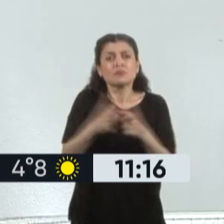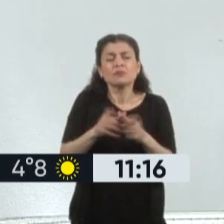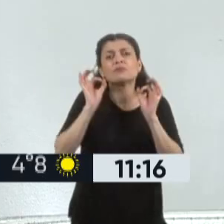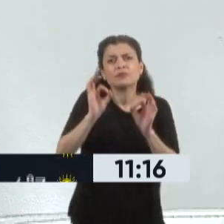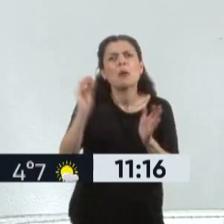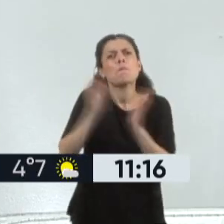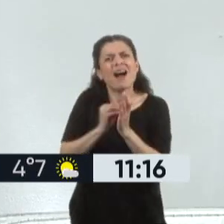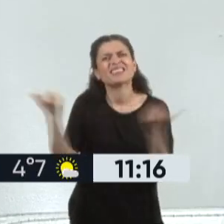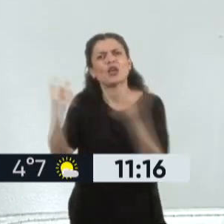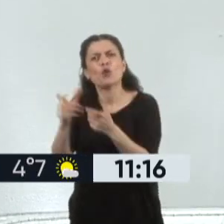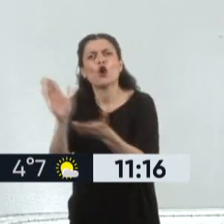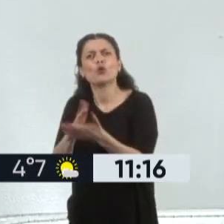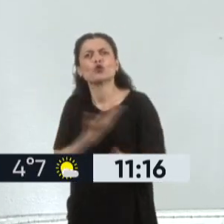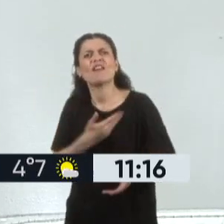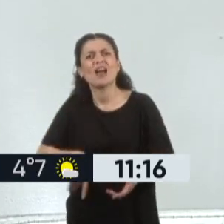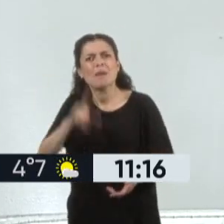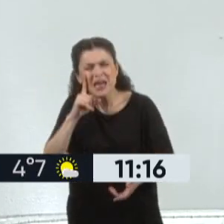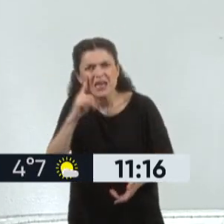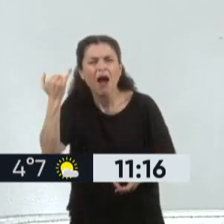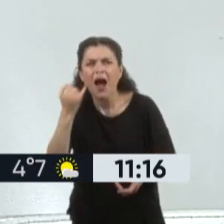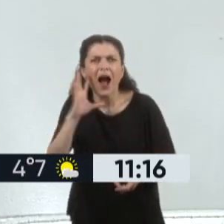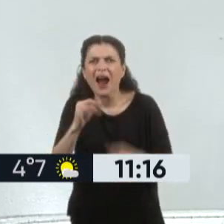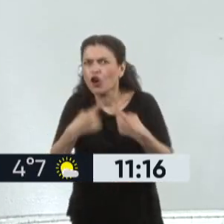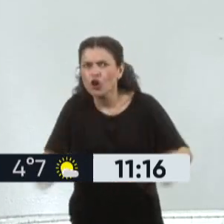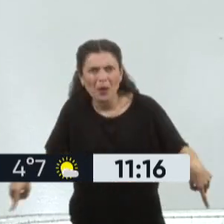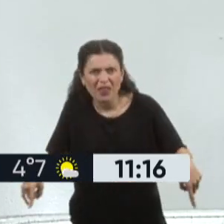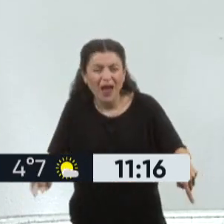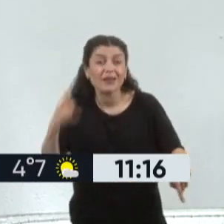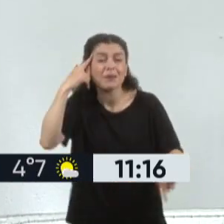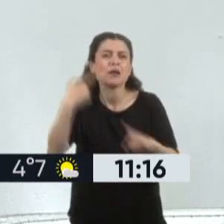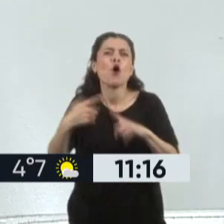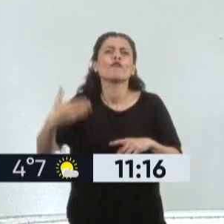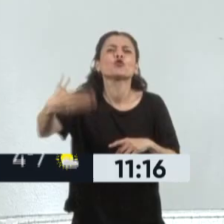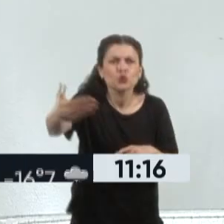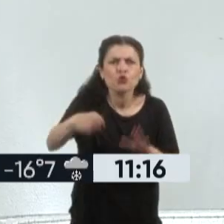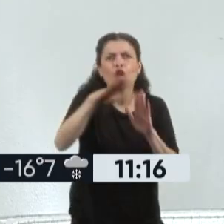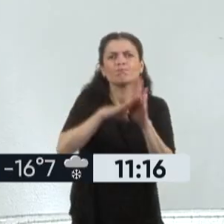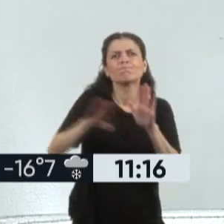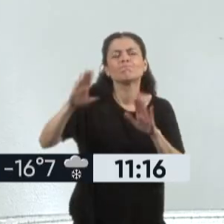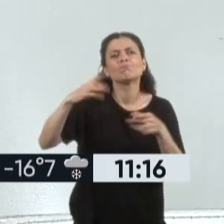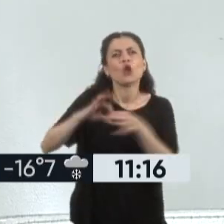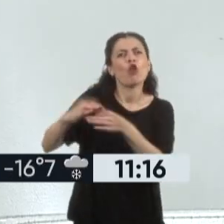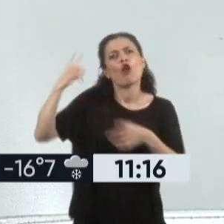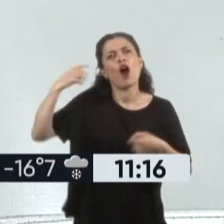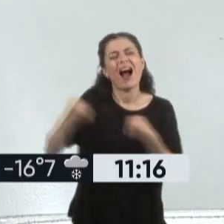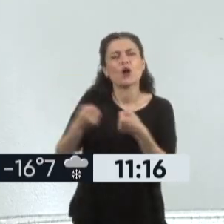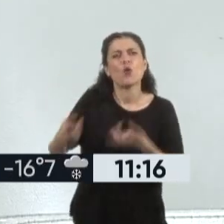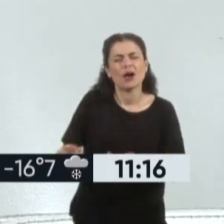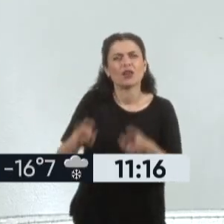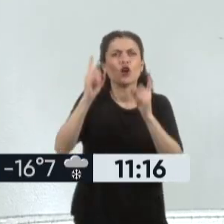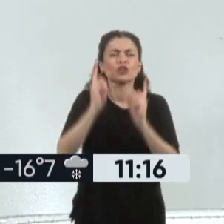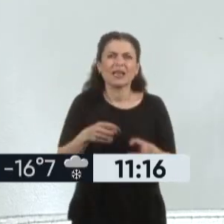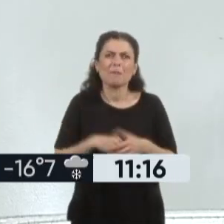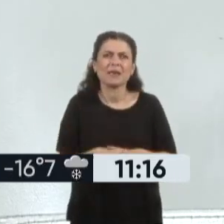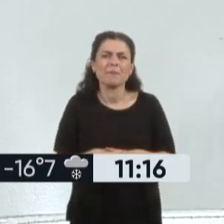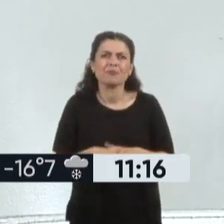del fondo para diagramar algún entendimiento hacia adelante sobre el programa. La otra internacional tiene que ver con algo que quería preguntarle el lunes